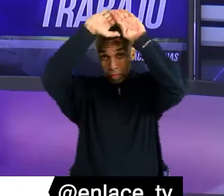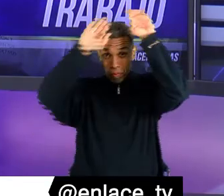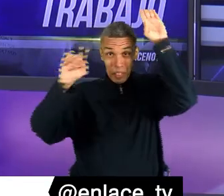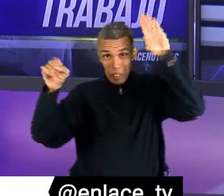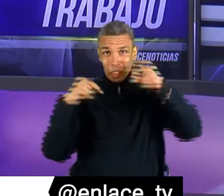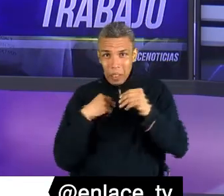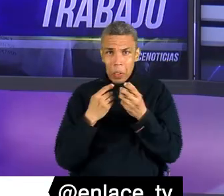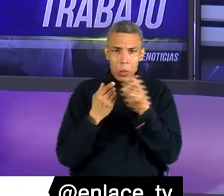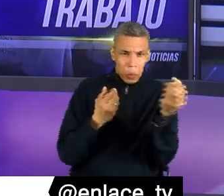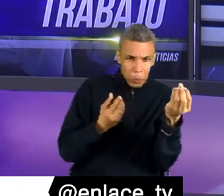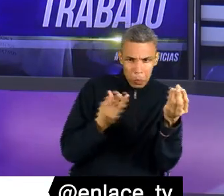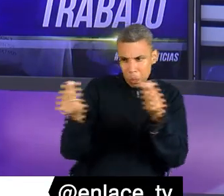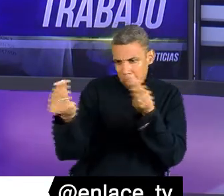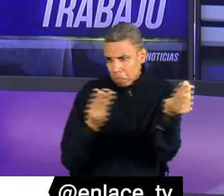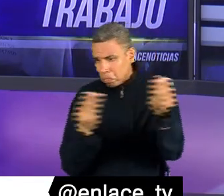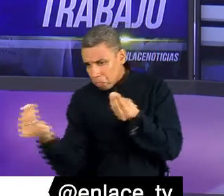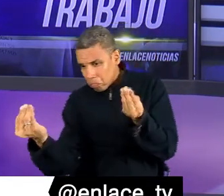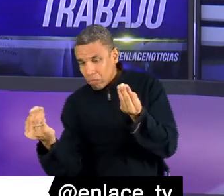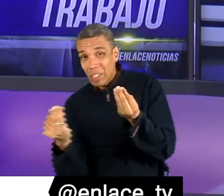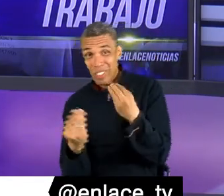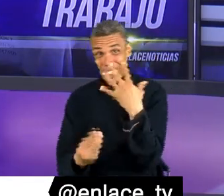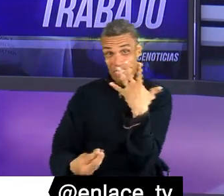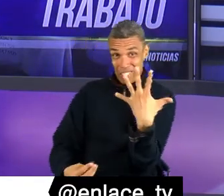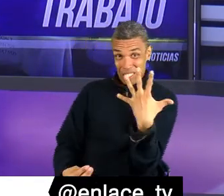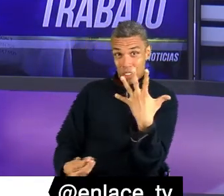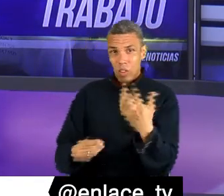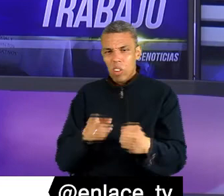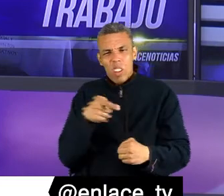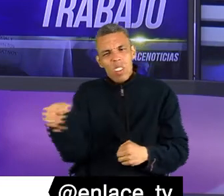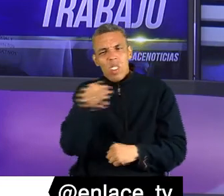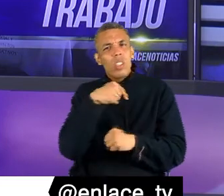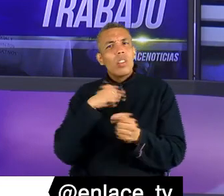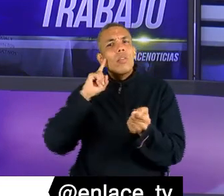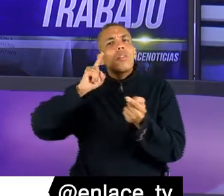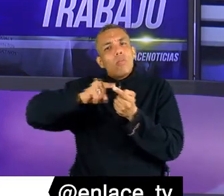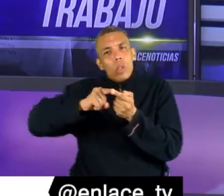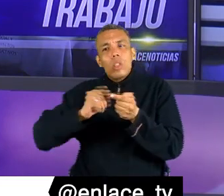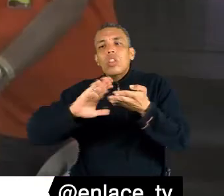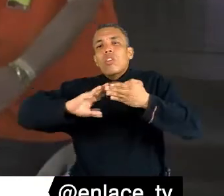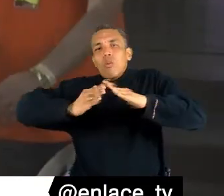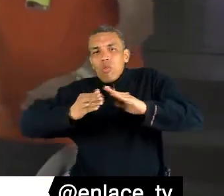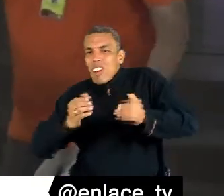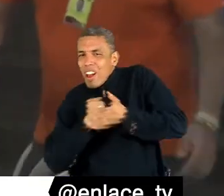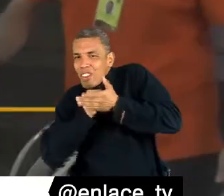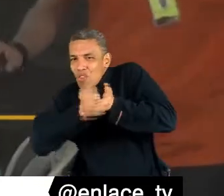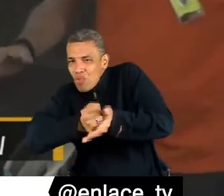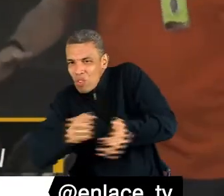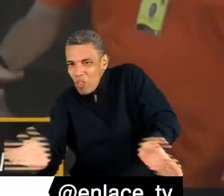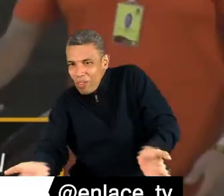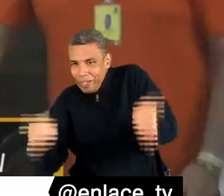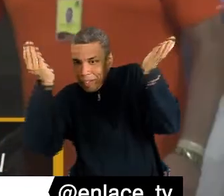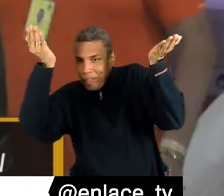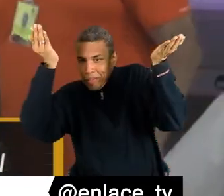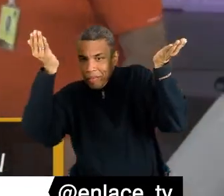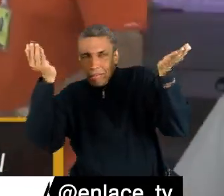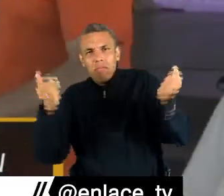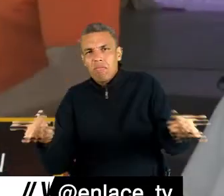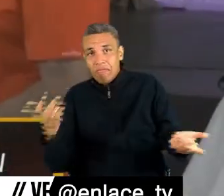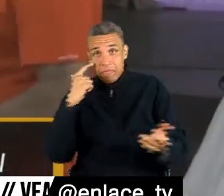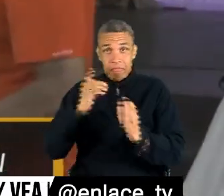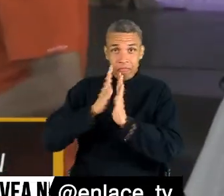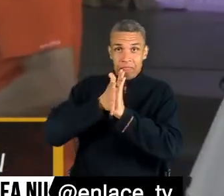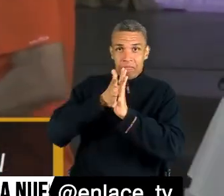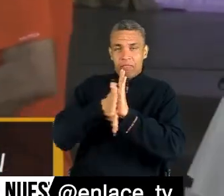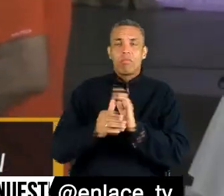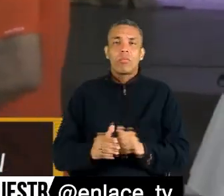garantizar desarrollo y oportunidades de trabajo para los habitantes de esta zona rural. Luego de problemáticas y desmanes en esta